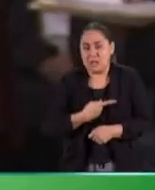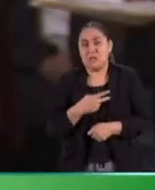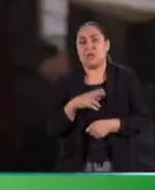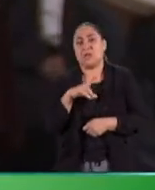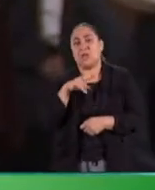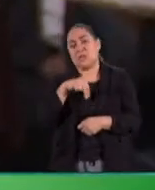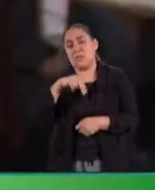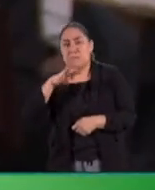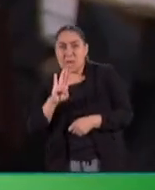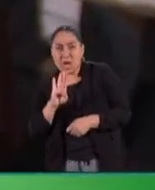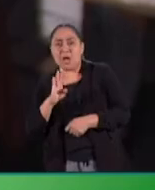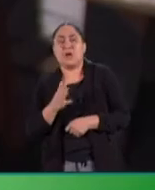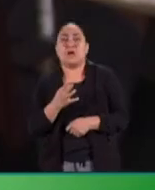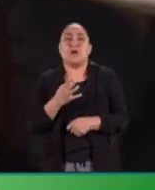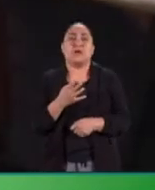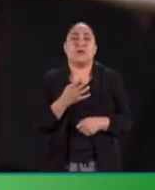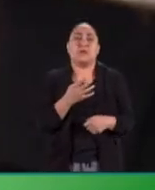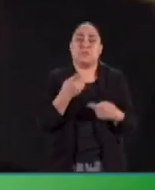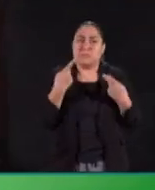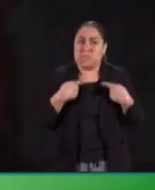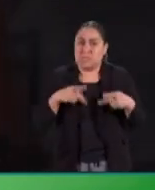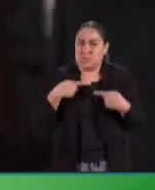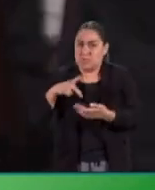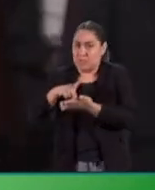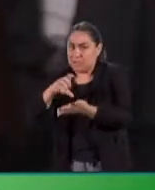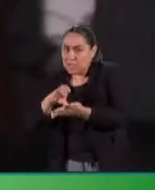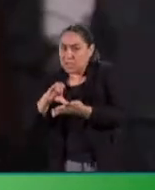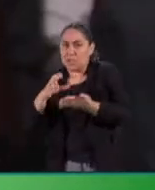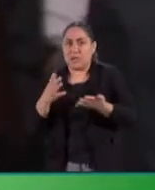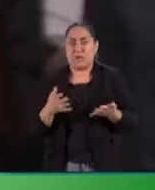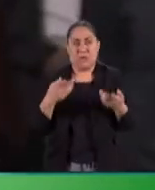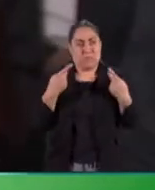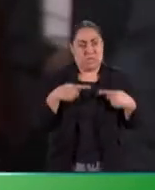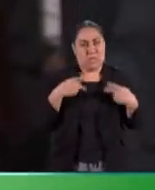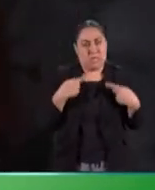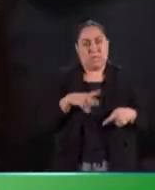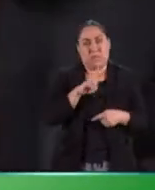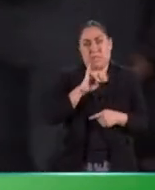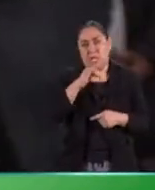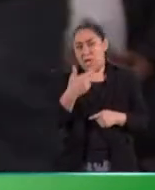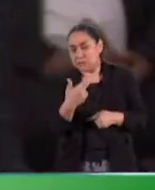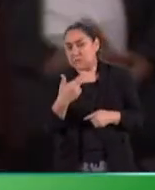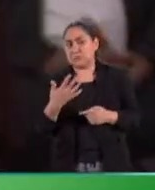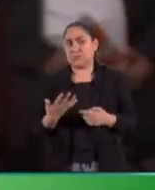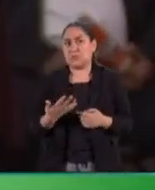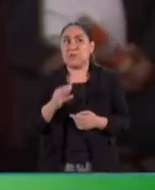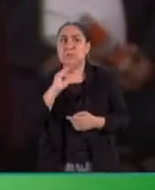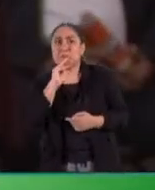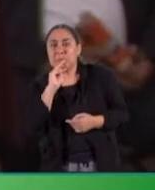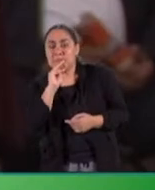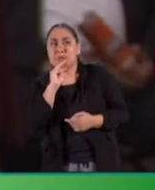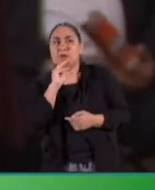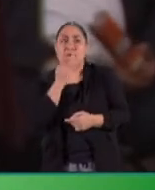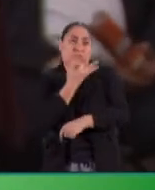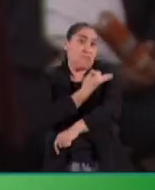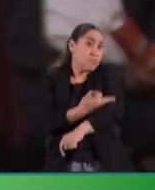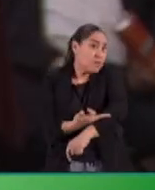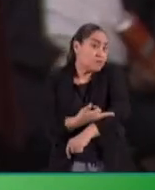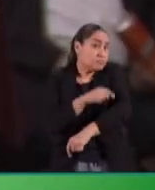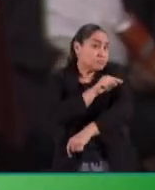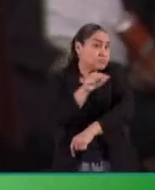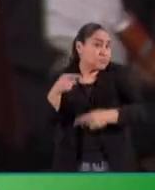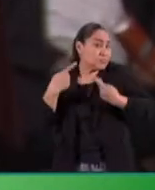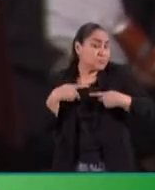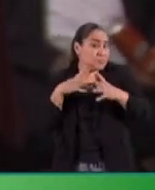binarias intersexuales personas con discapacidad personas con bh las madres y familiares de